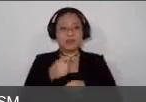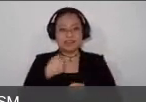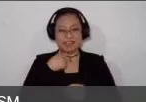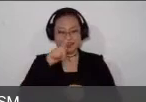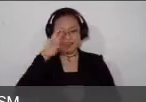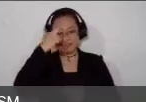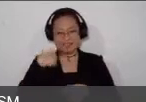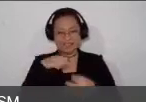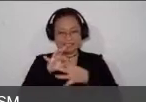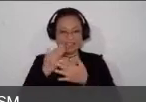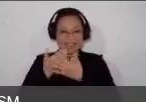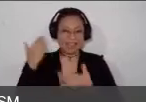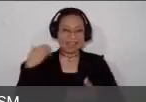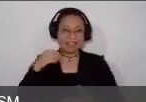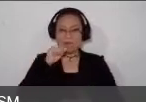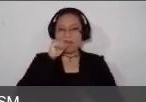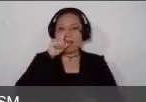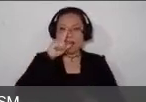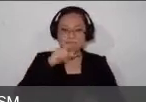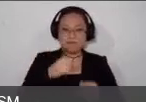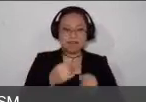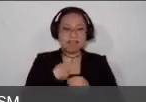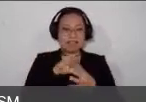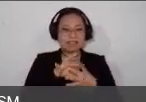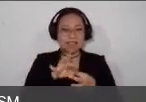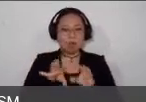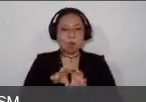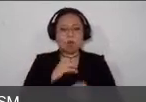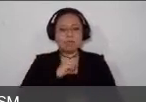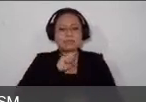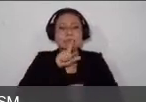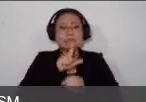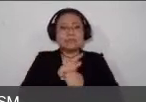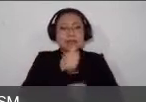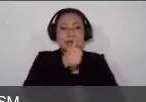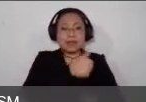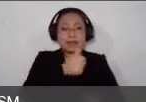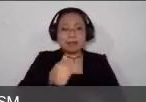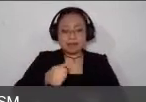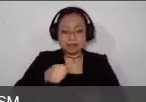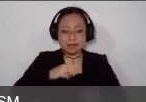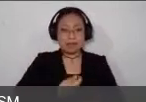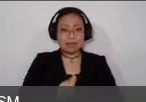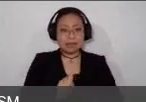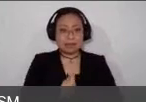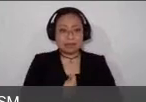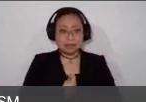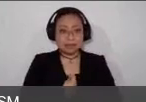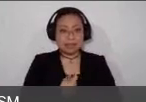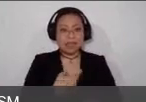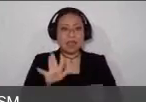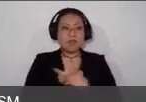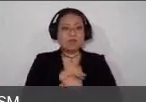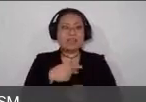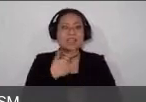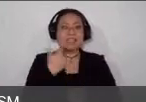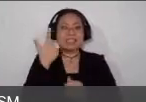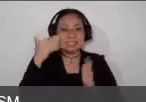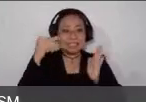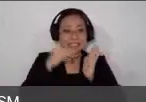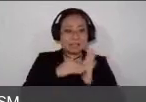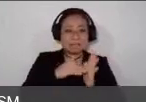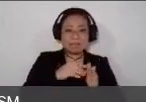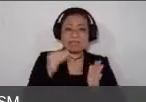y que esa nota es especial como cada uno de los siete mil quinientos millones mil